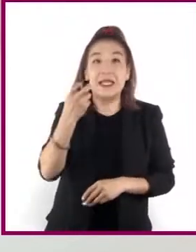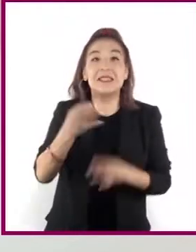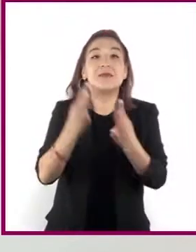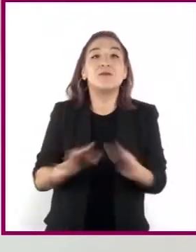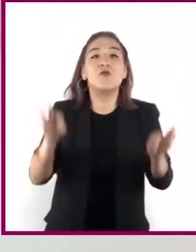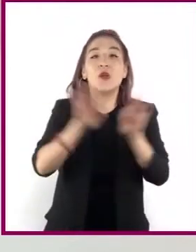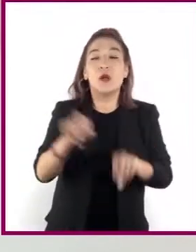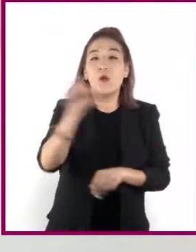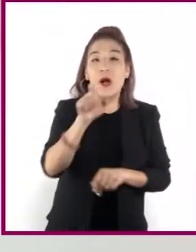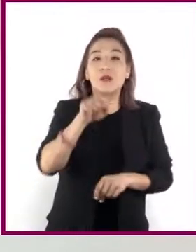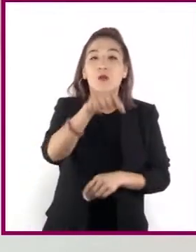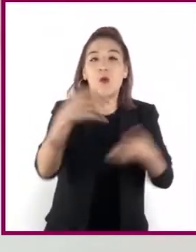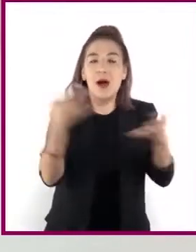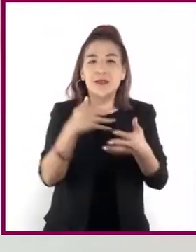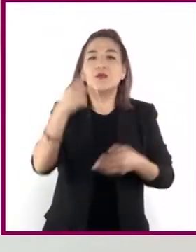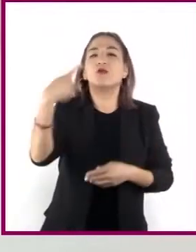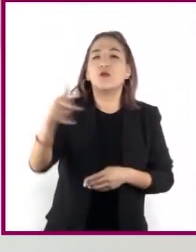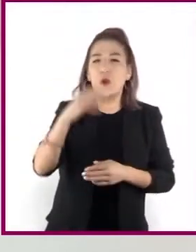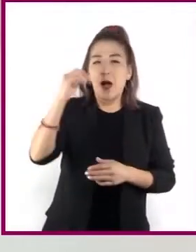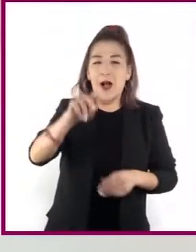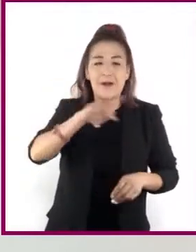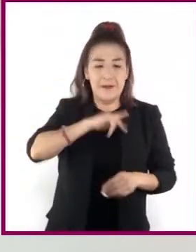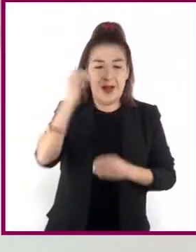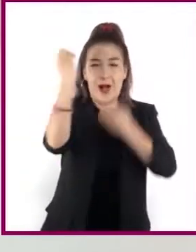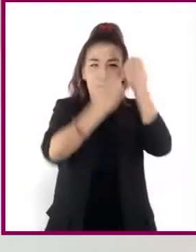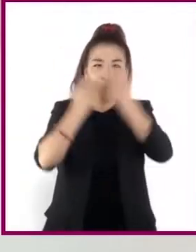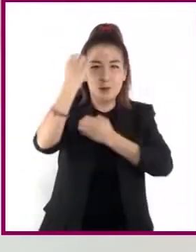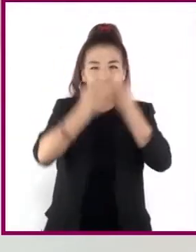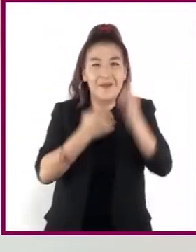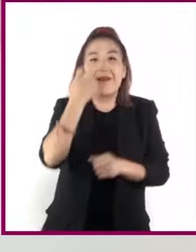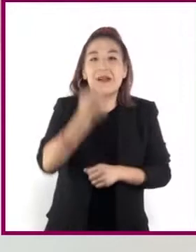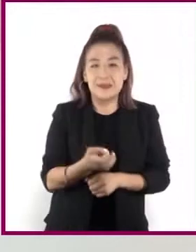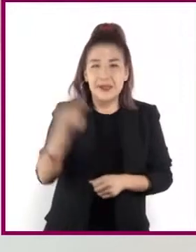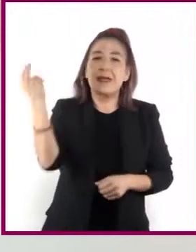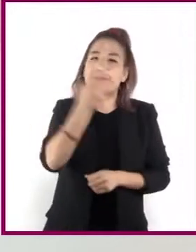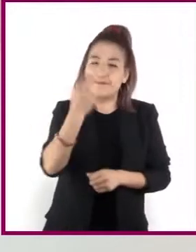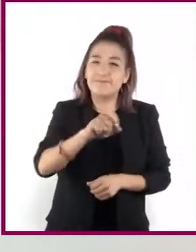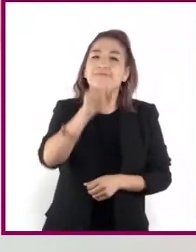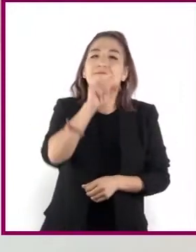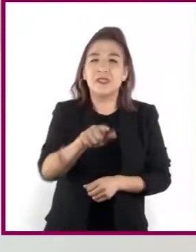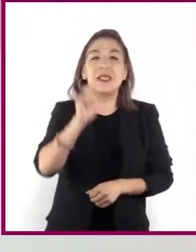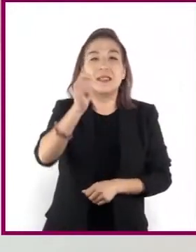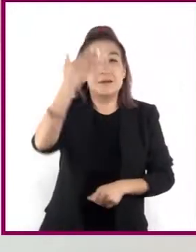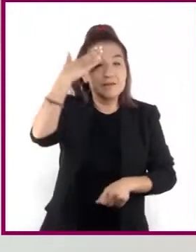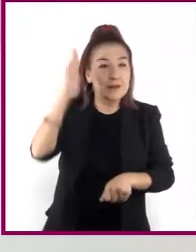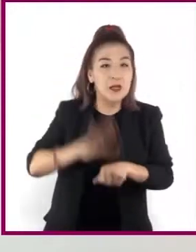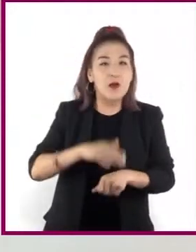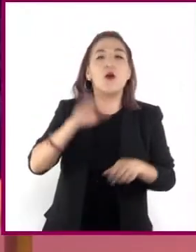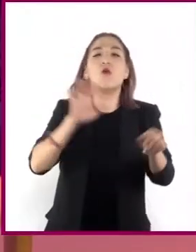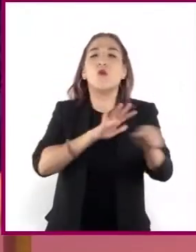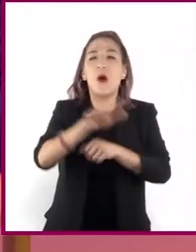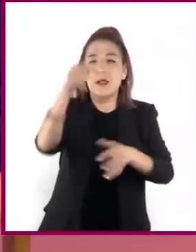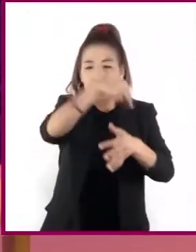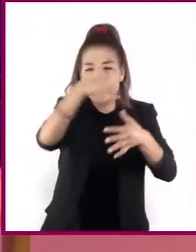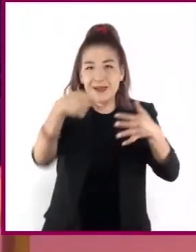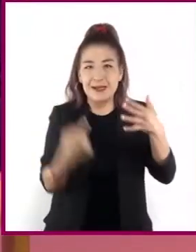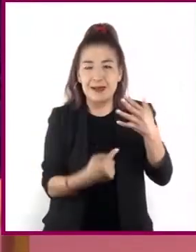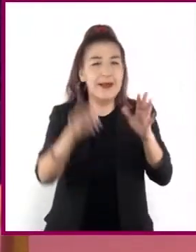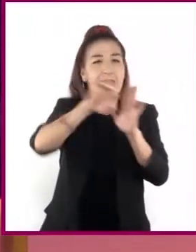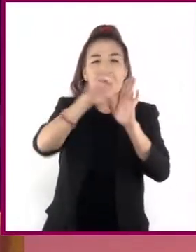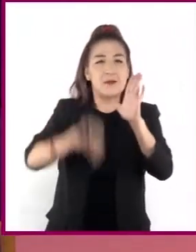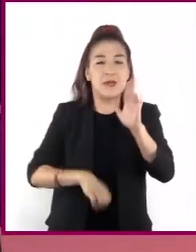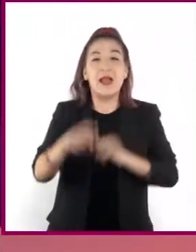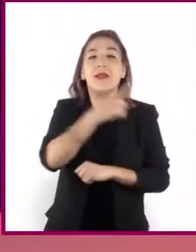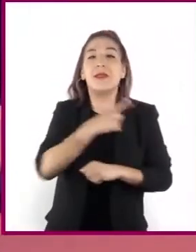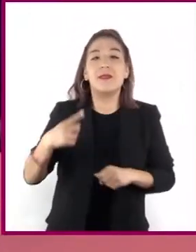de realizar una autoevaluación. Pero claro, también hay que tener presentes los aspectos, en este caso, que